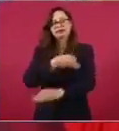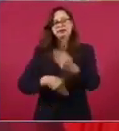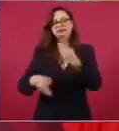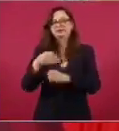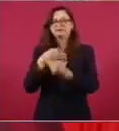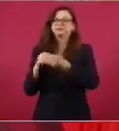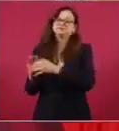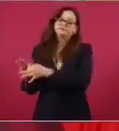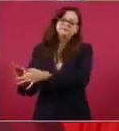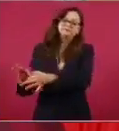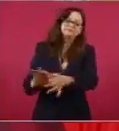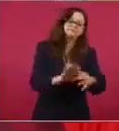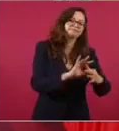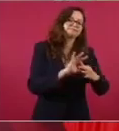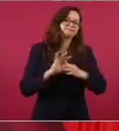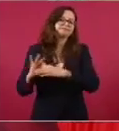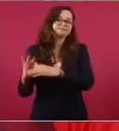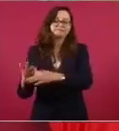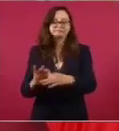que